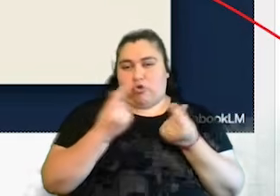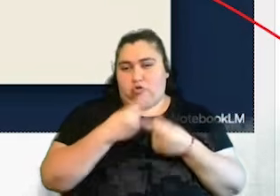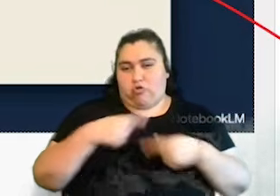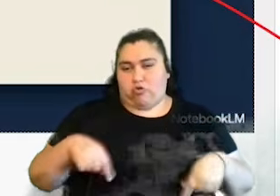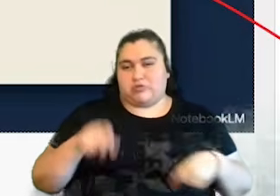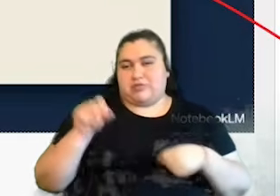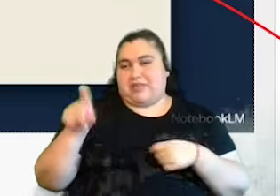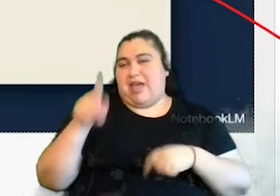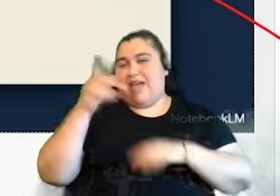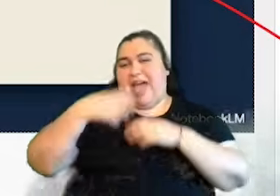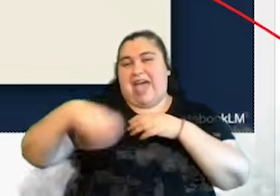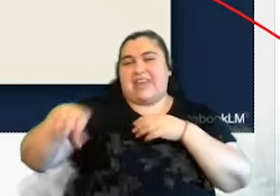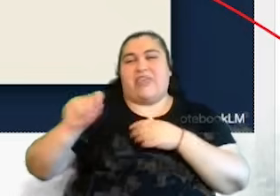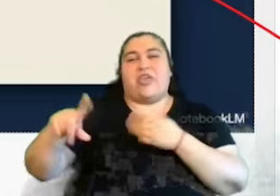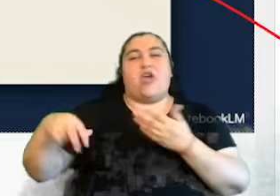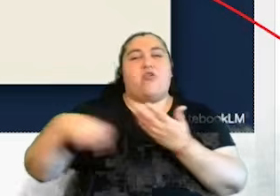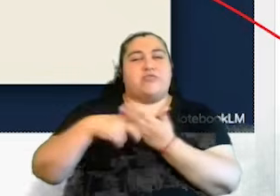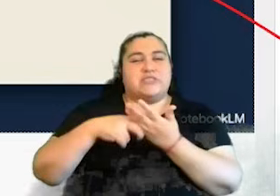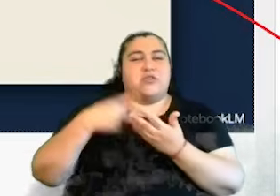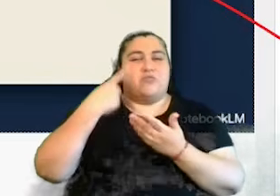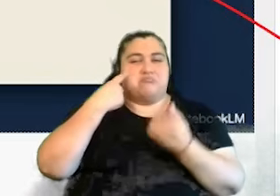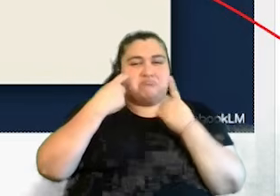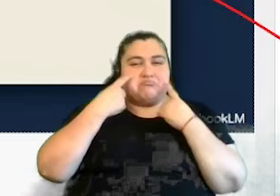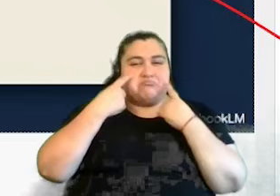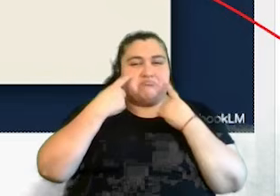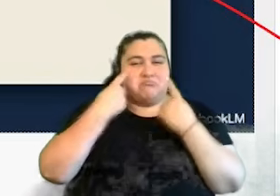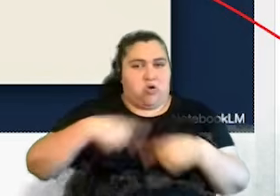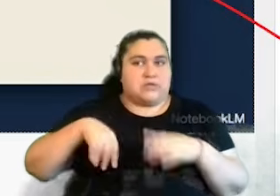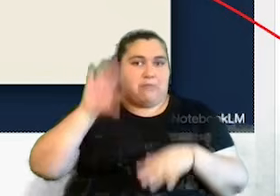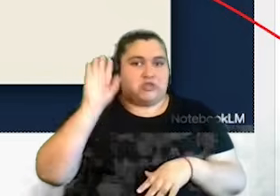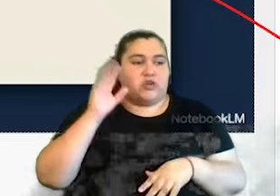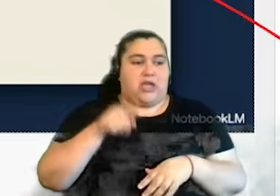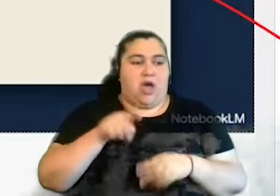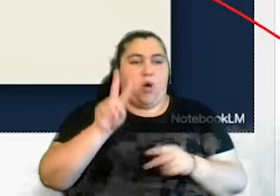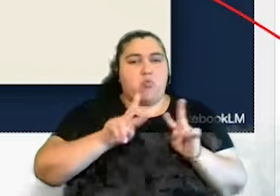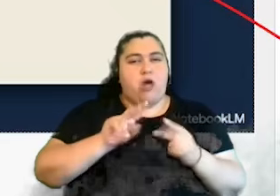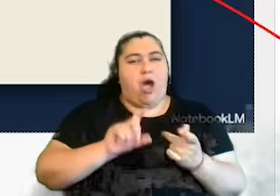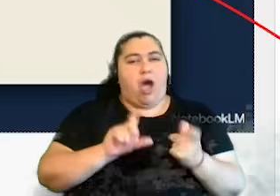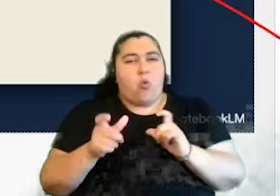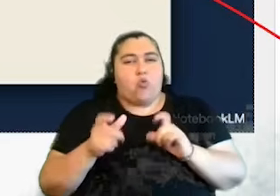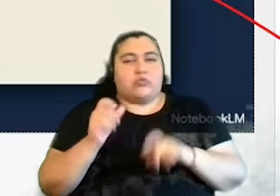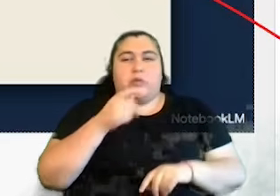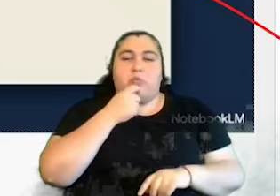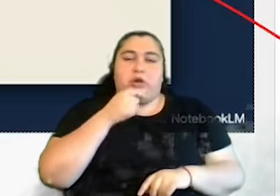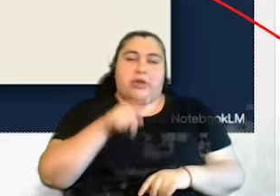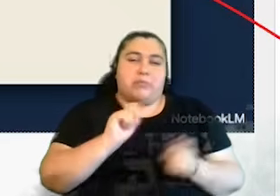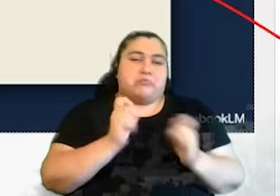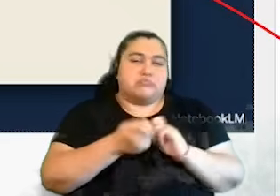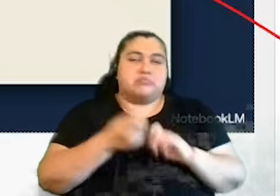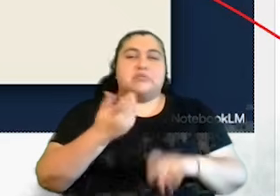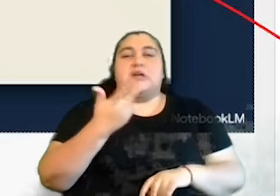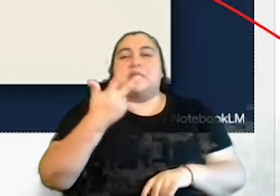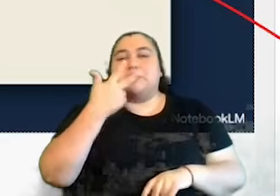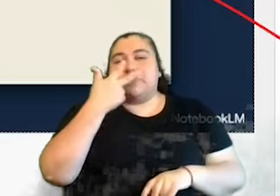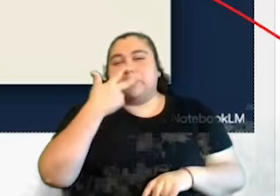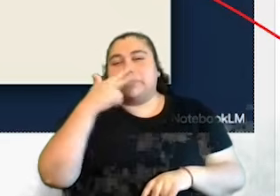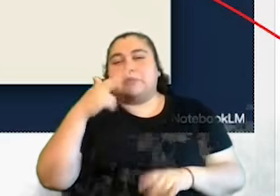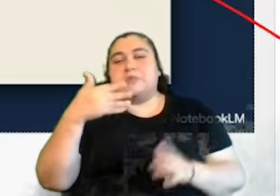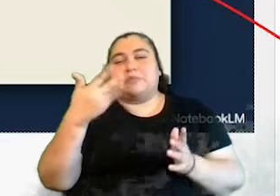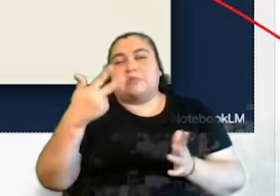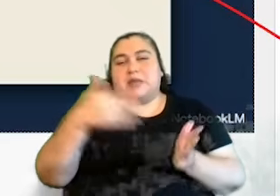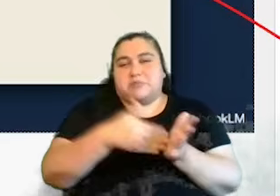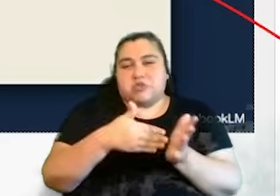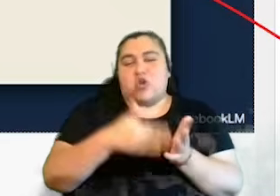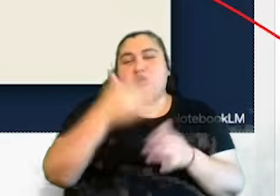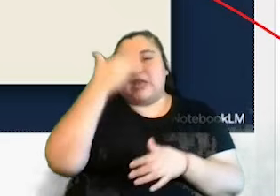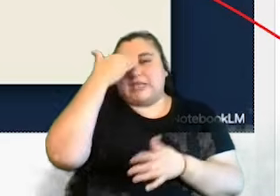dar la razón, muchas veces el ajuste era 3 millones de pesos, 15 millones para nosotros, obviamente es